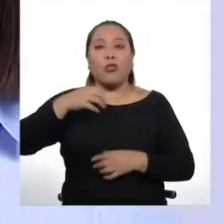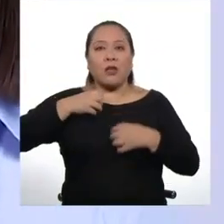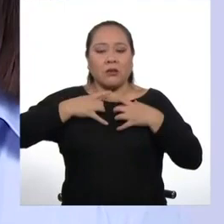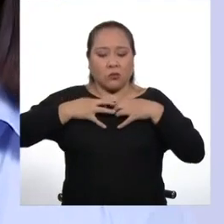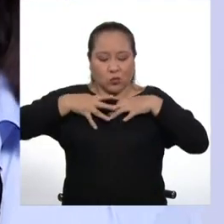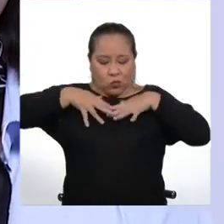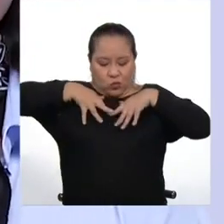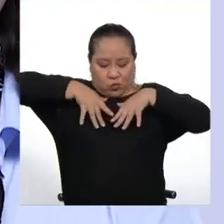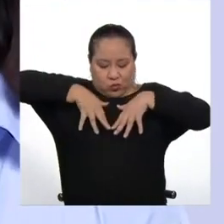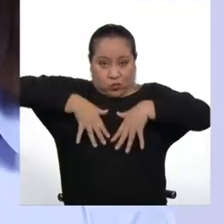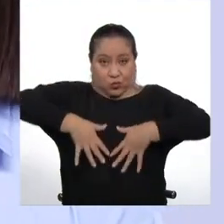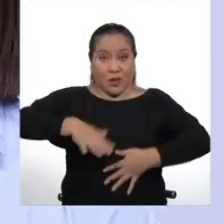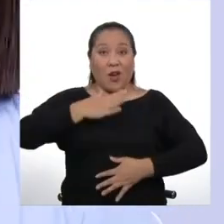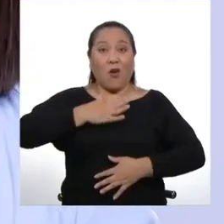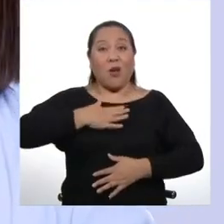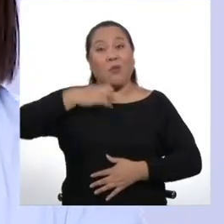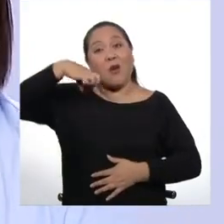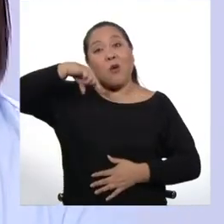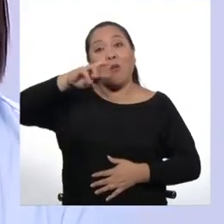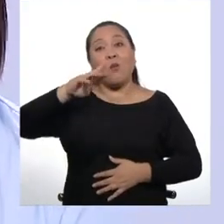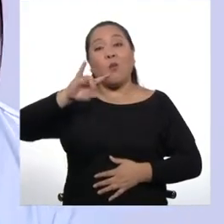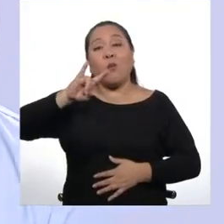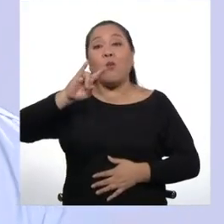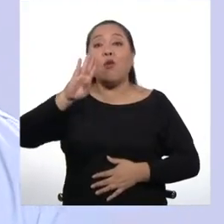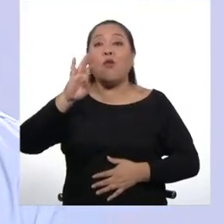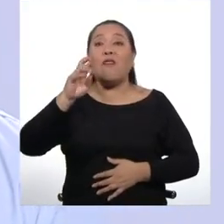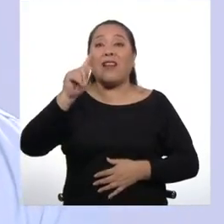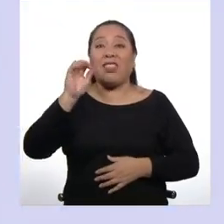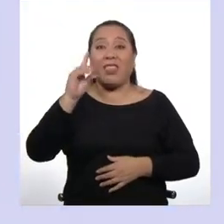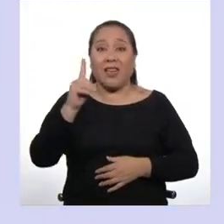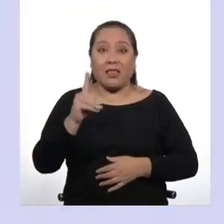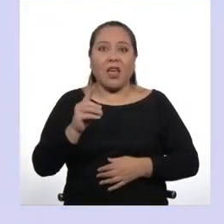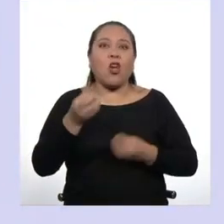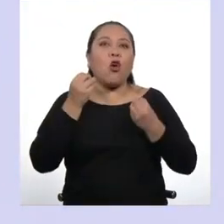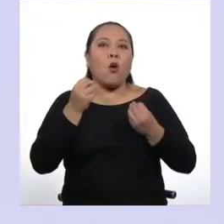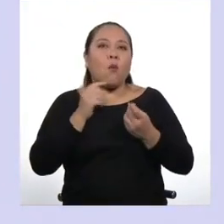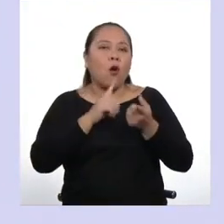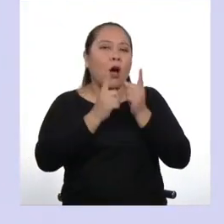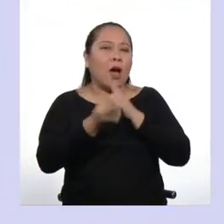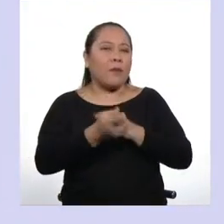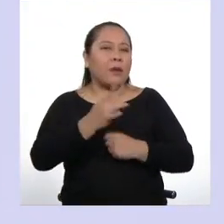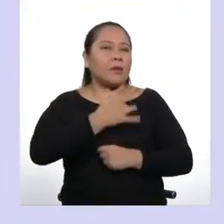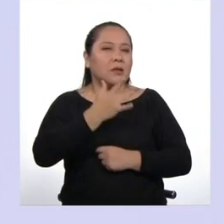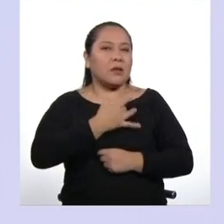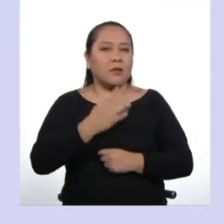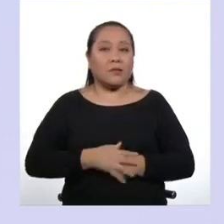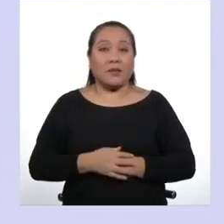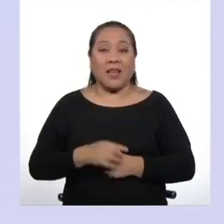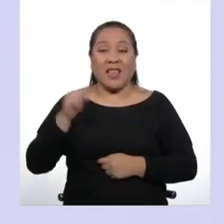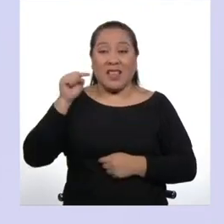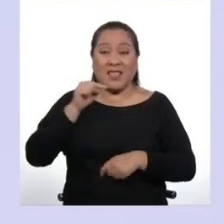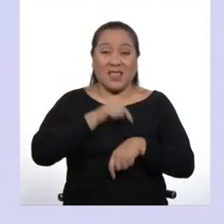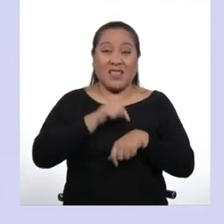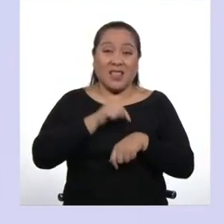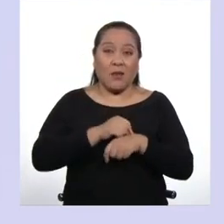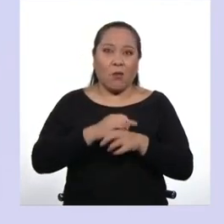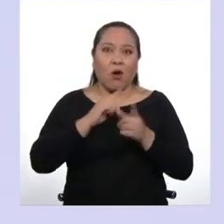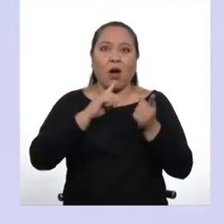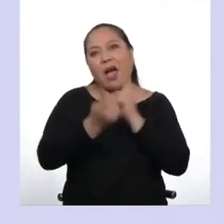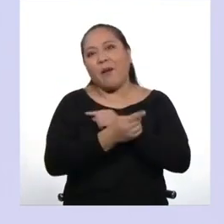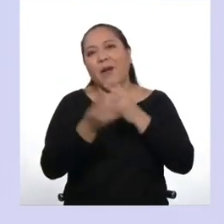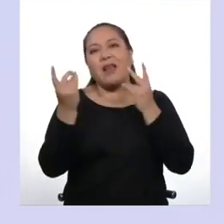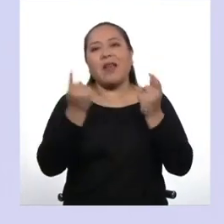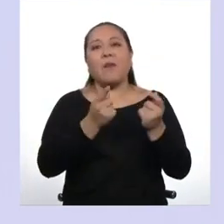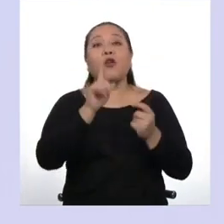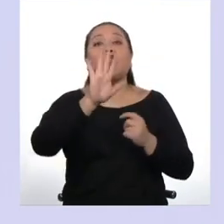durante la pubertad pueden afectar la manera en cómo nos sentimos. En la pubertad pueden darse cambios repentinos en las